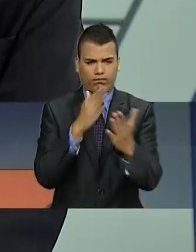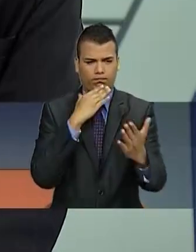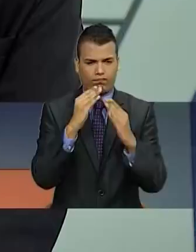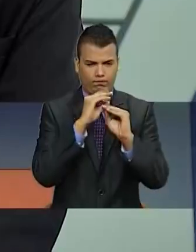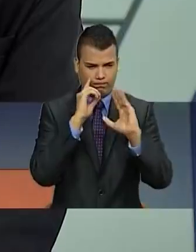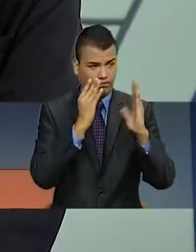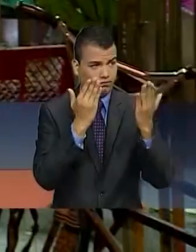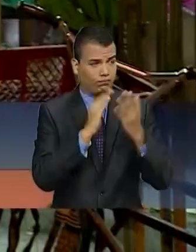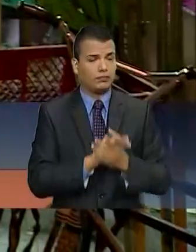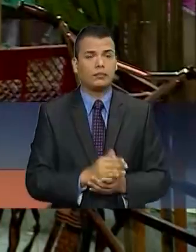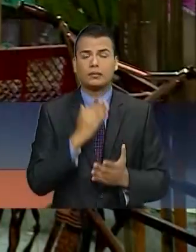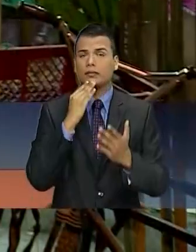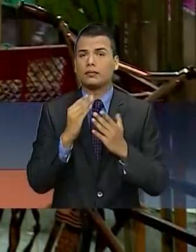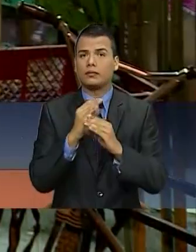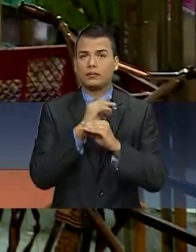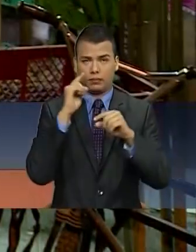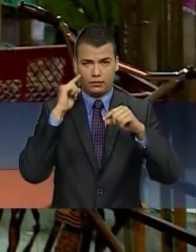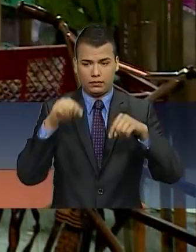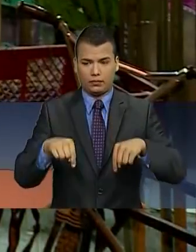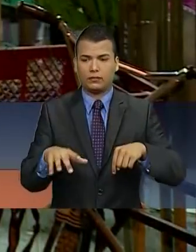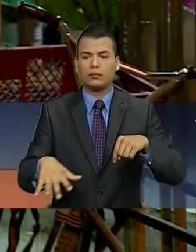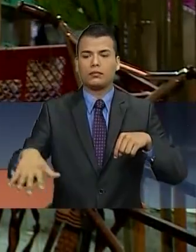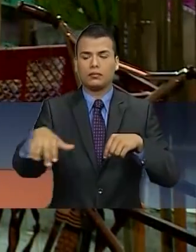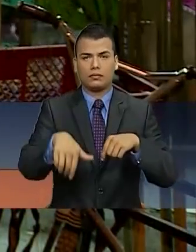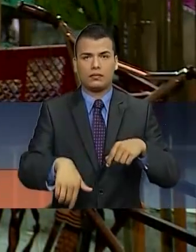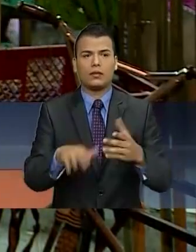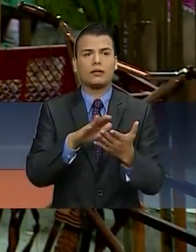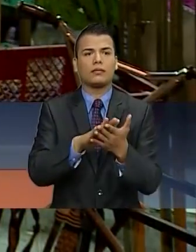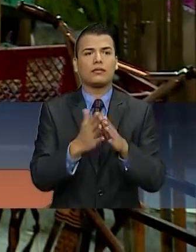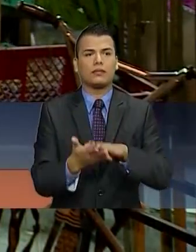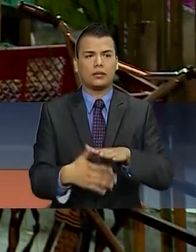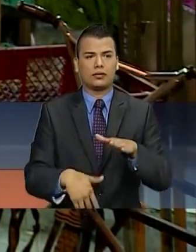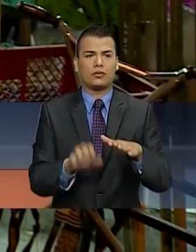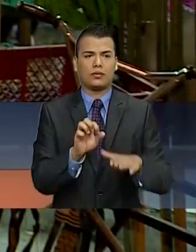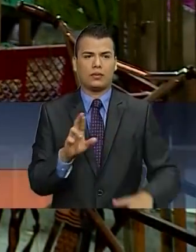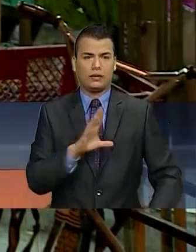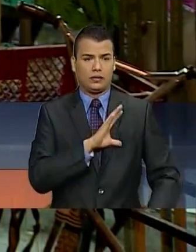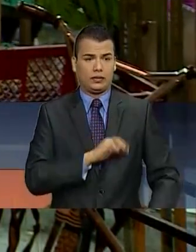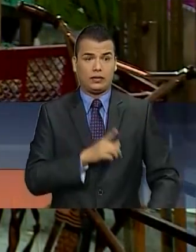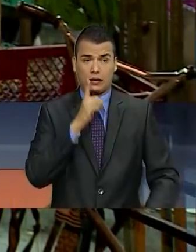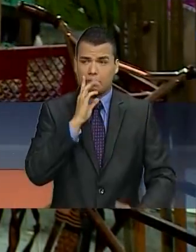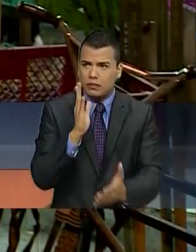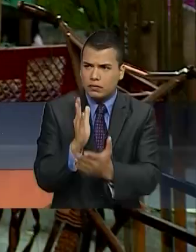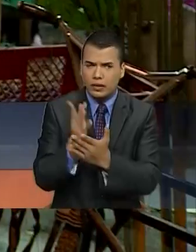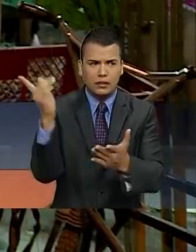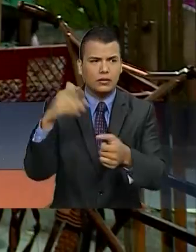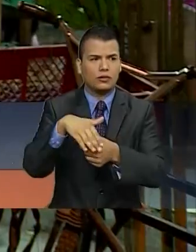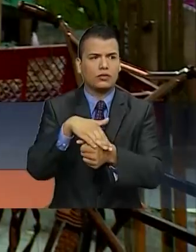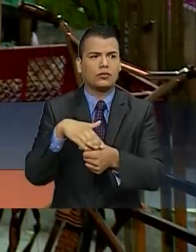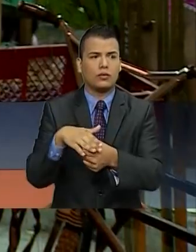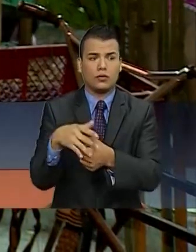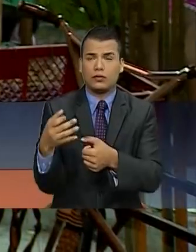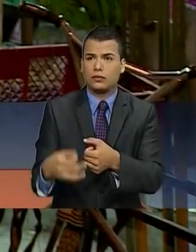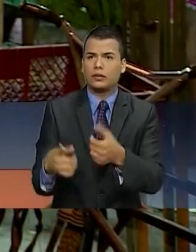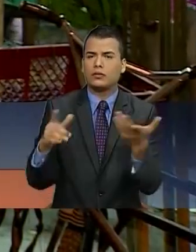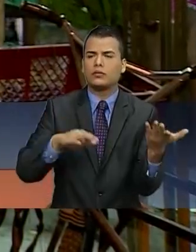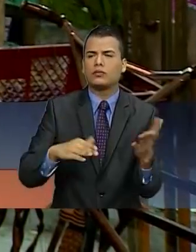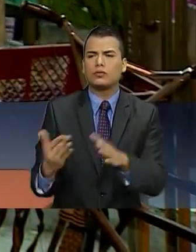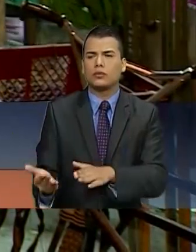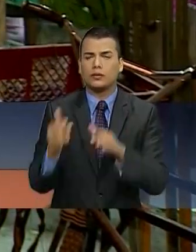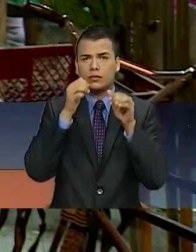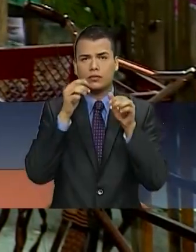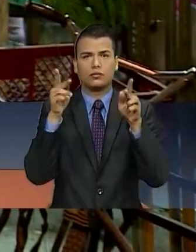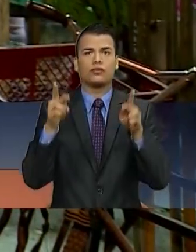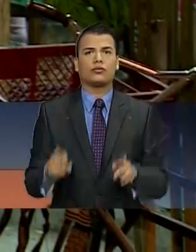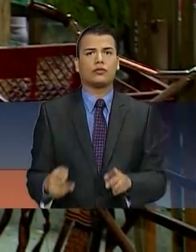noches. Buenas noches, aquí en este sector de Desepaz, en el oriente de Cali, fue donde se registraron los hechos, en donde pierde la vida el